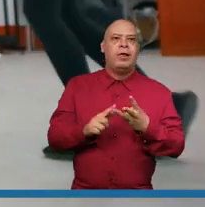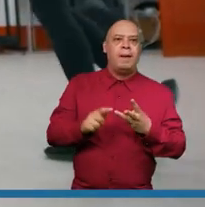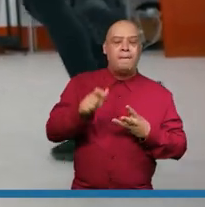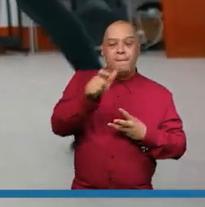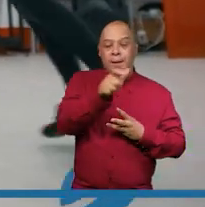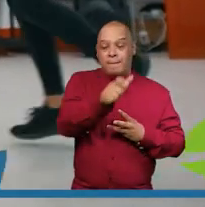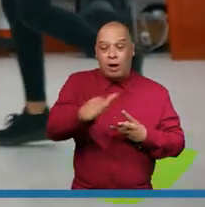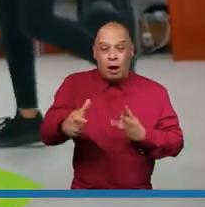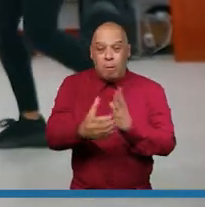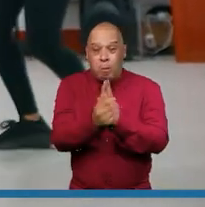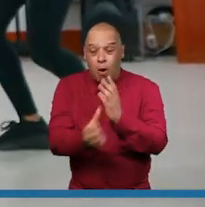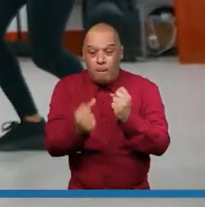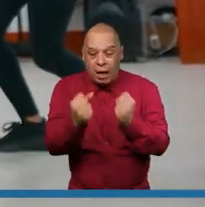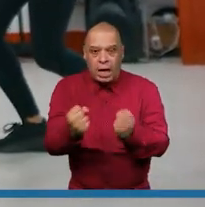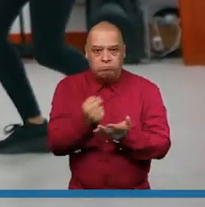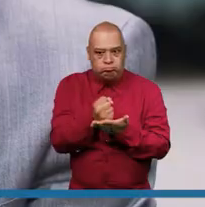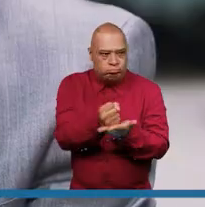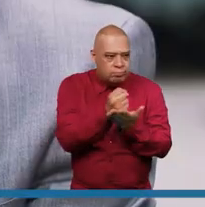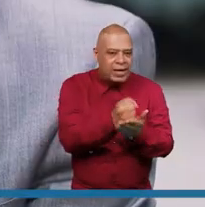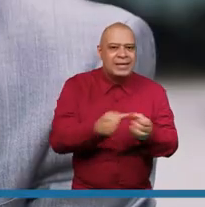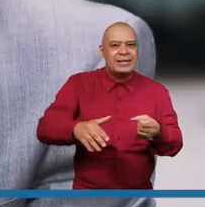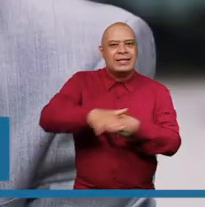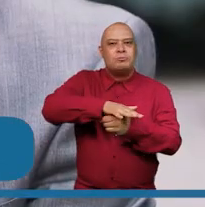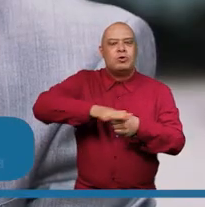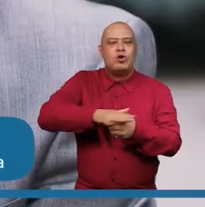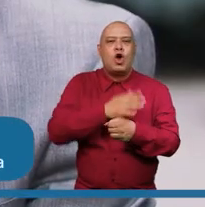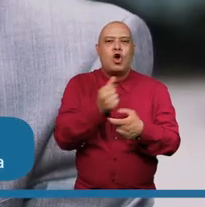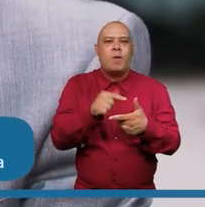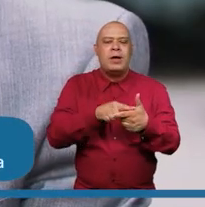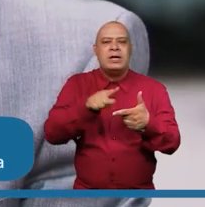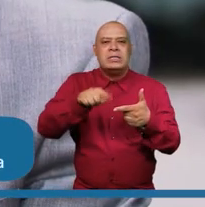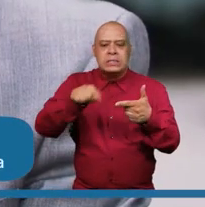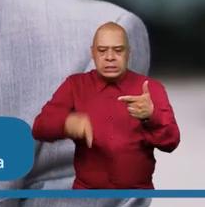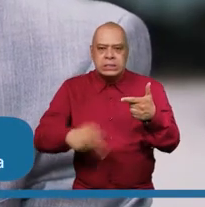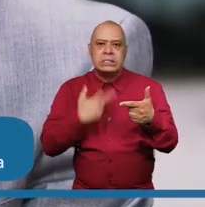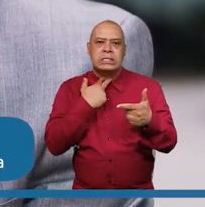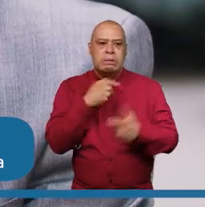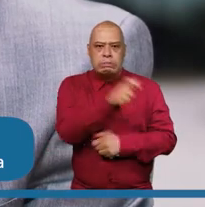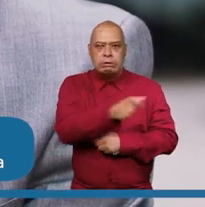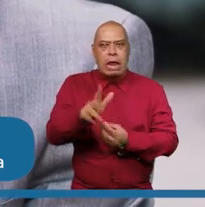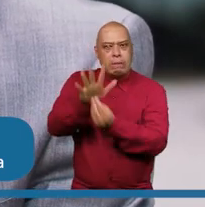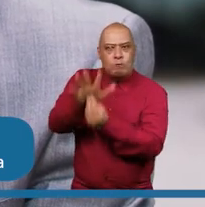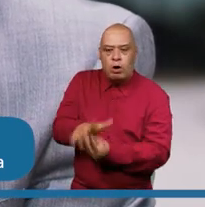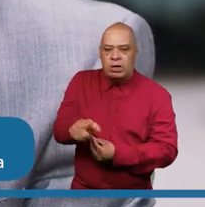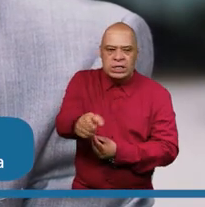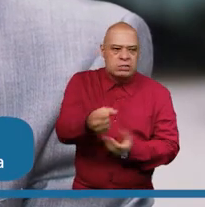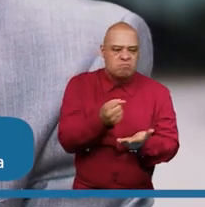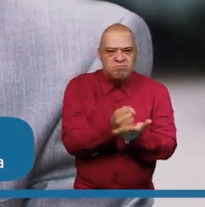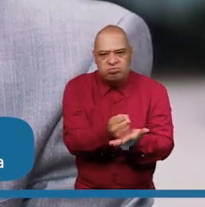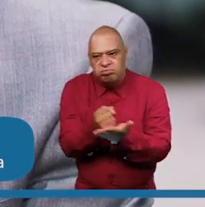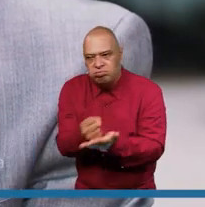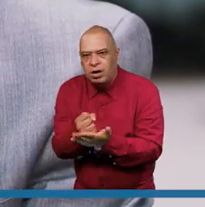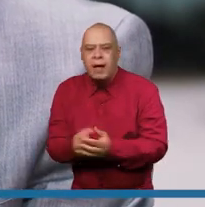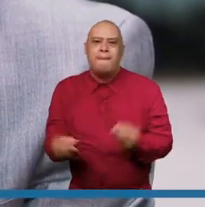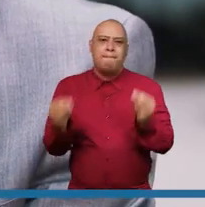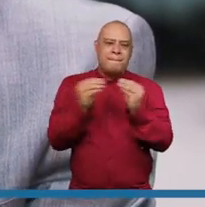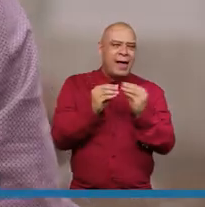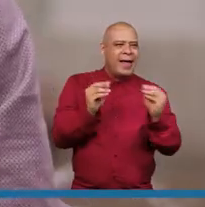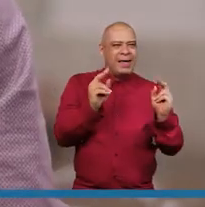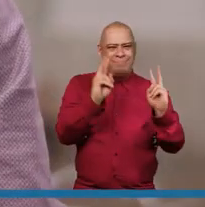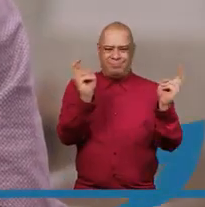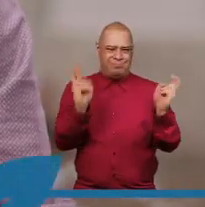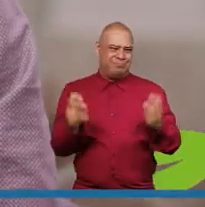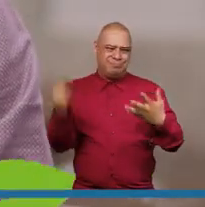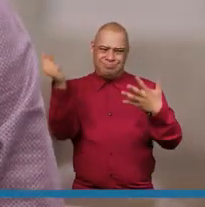atender a la pobreza y las situaciones económicas fuertes para ciertas comunidades vulnerables, tiene que ver con la crisis climática.